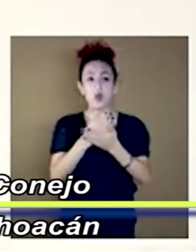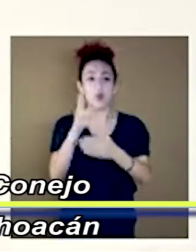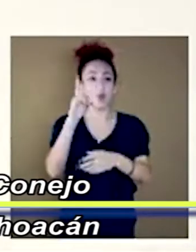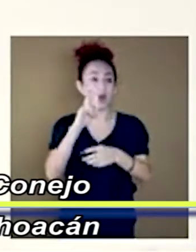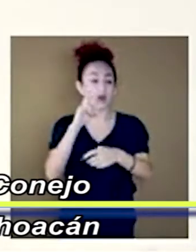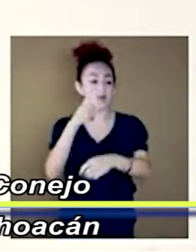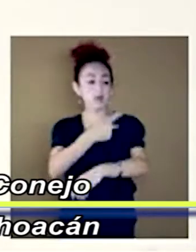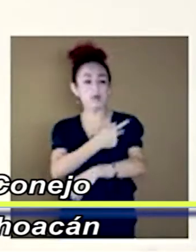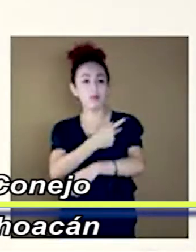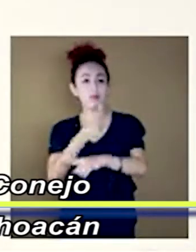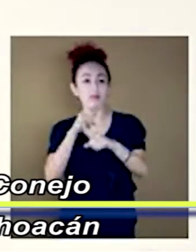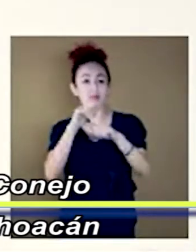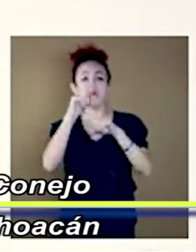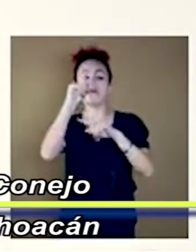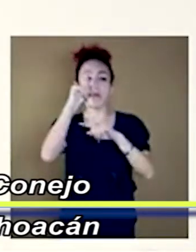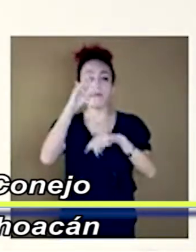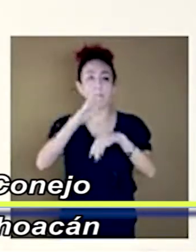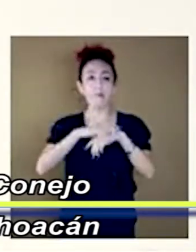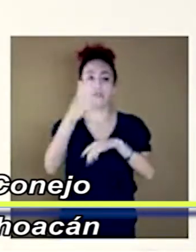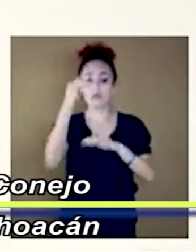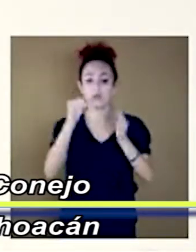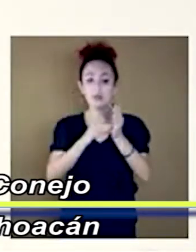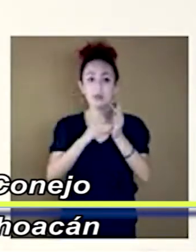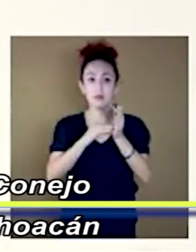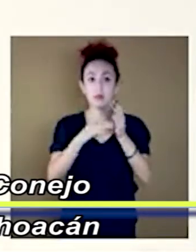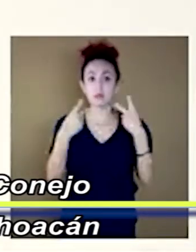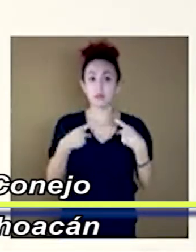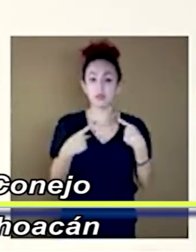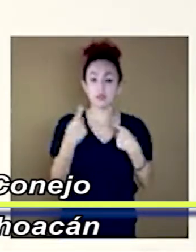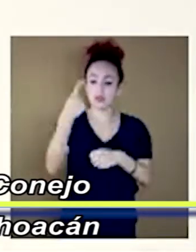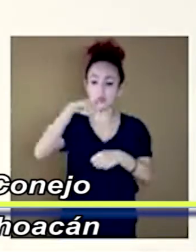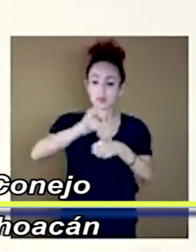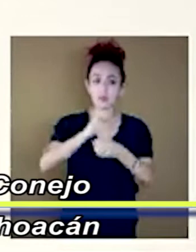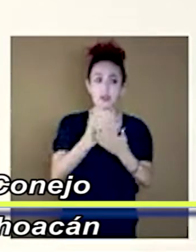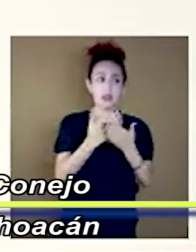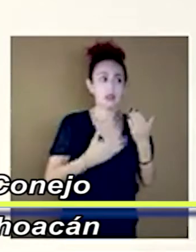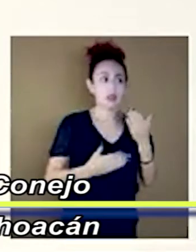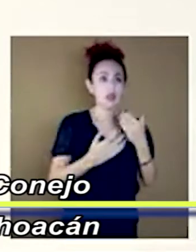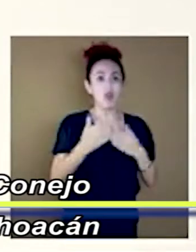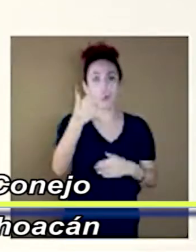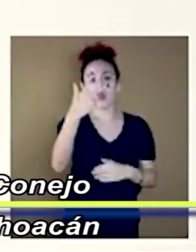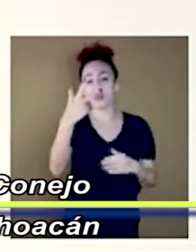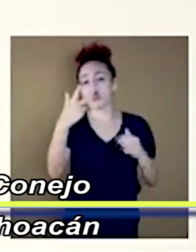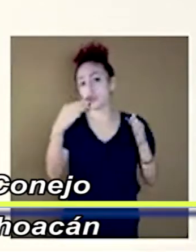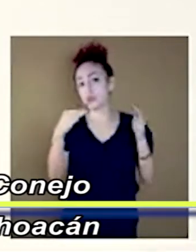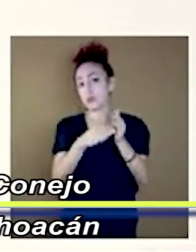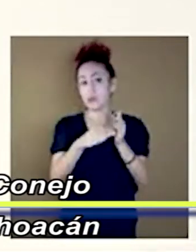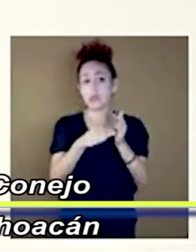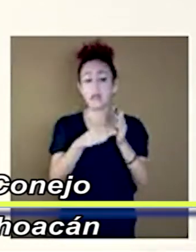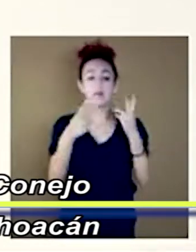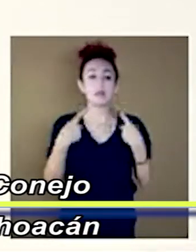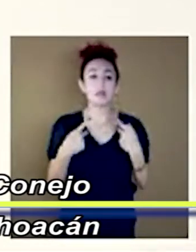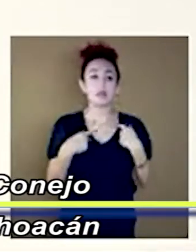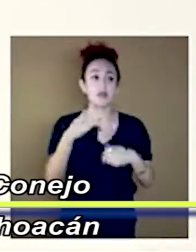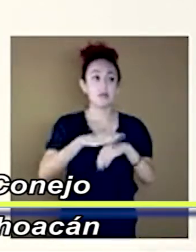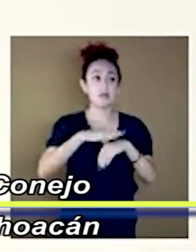mil personas y la semana pasada el número se duplicó a más de 8 mil.